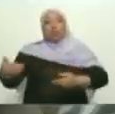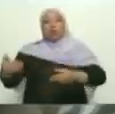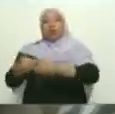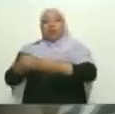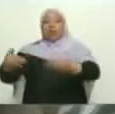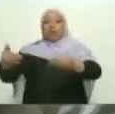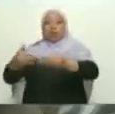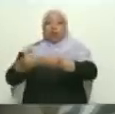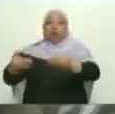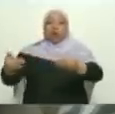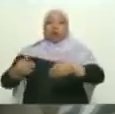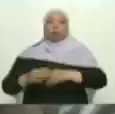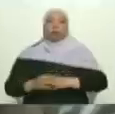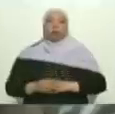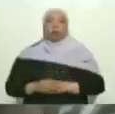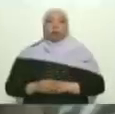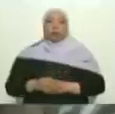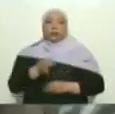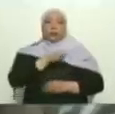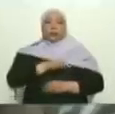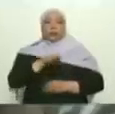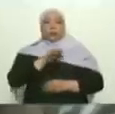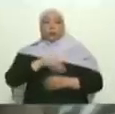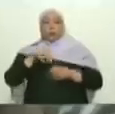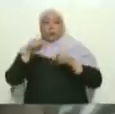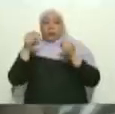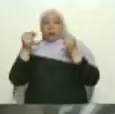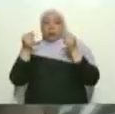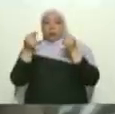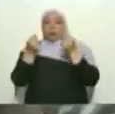dólares, señores.